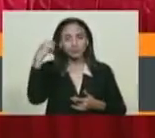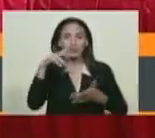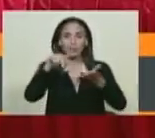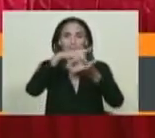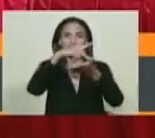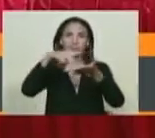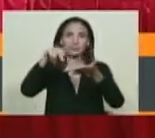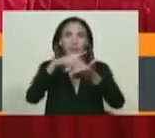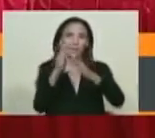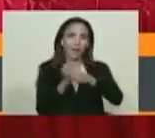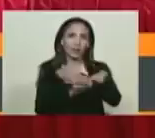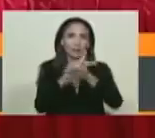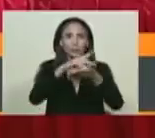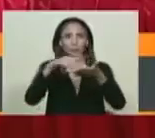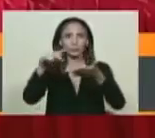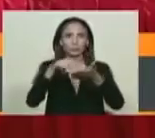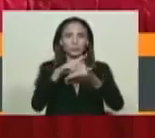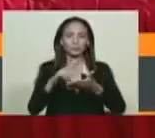¿vale?